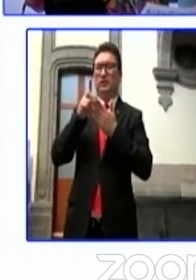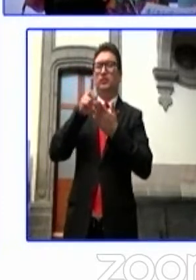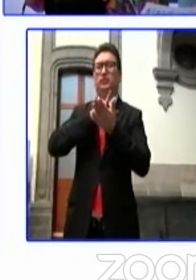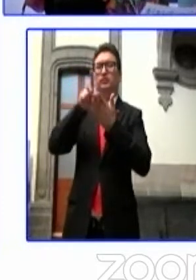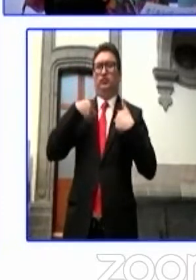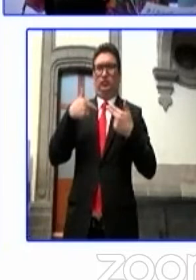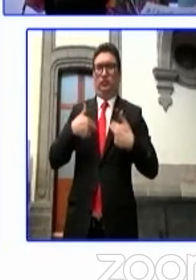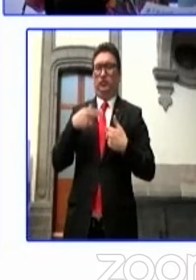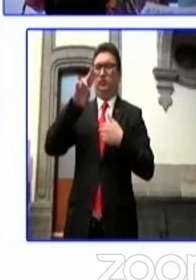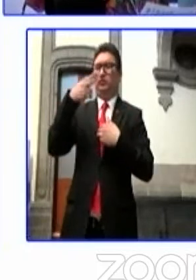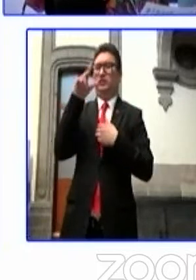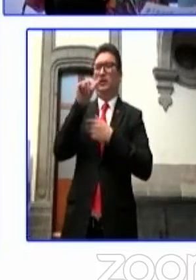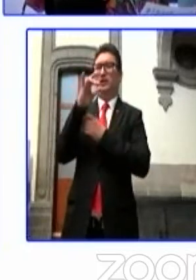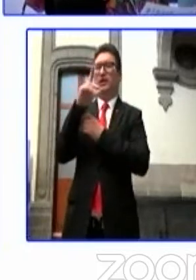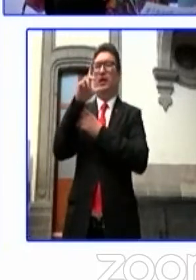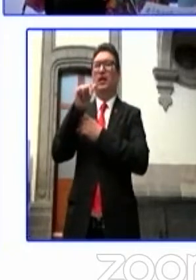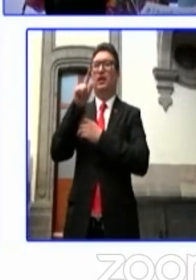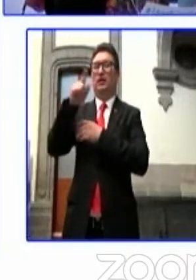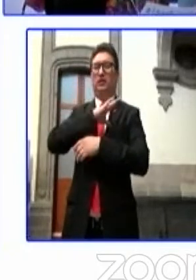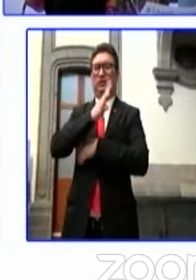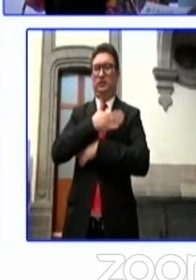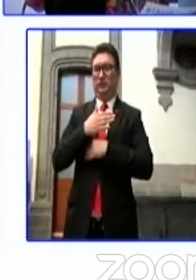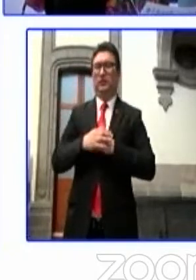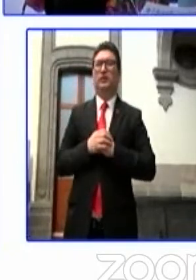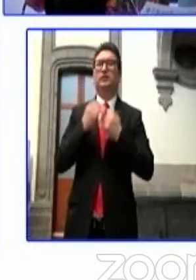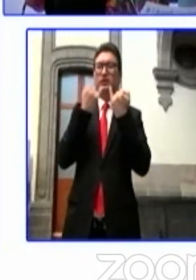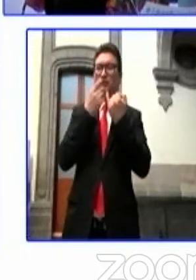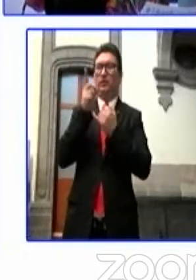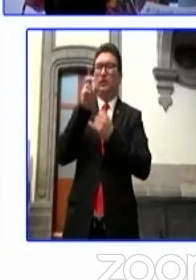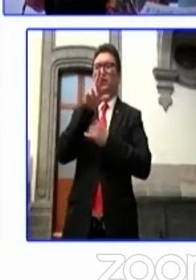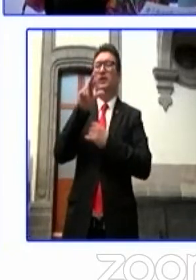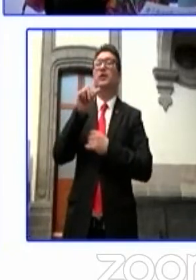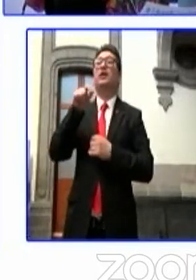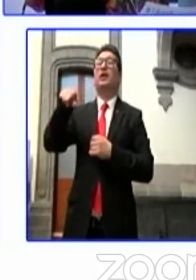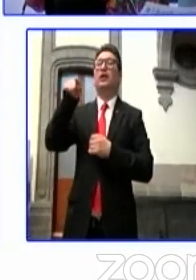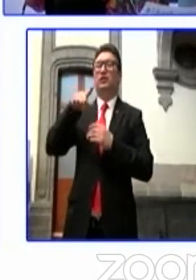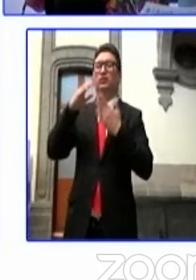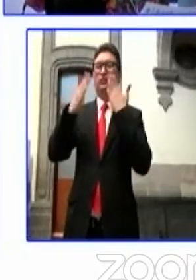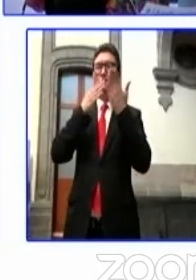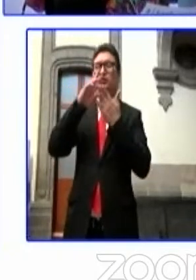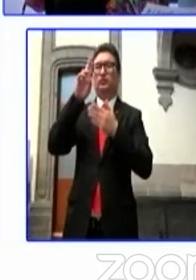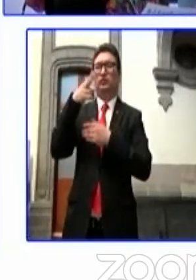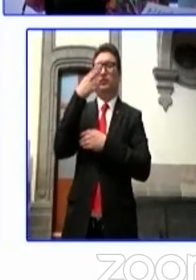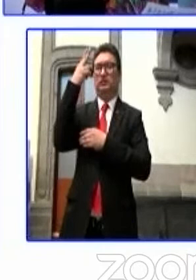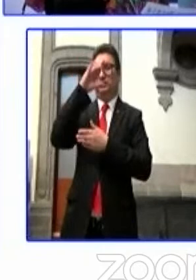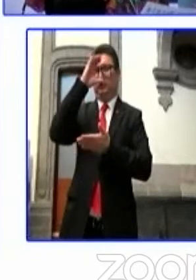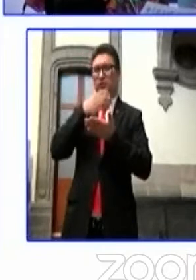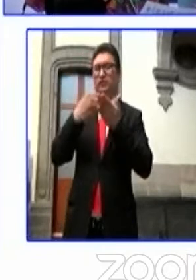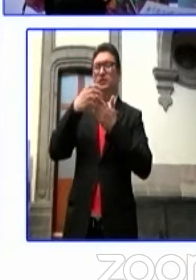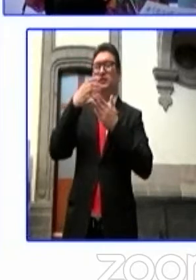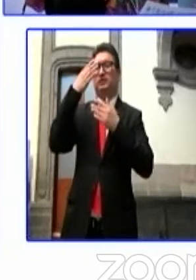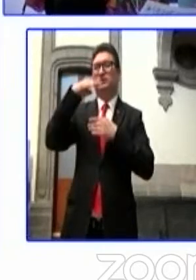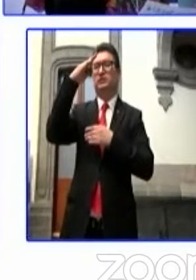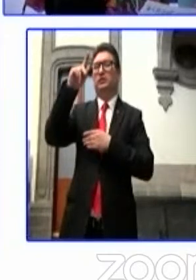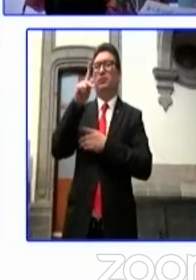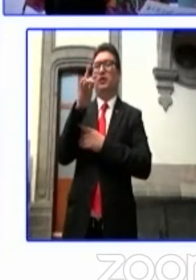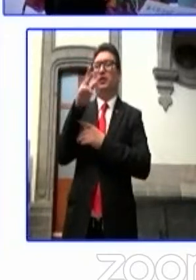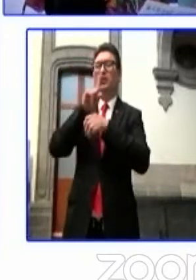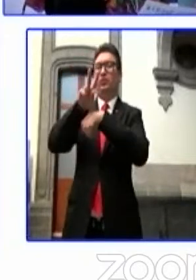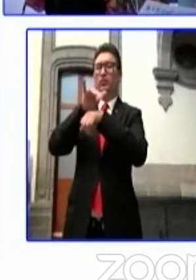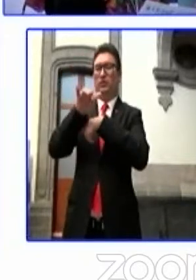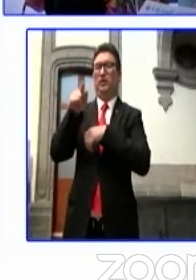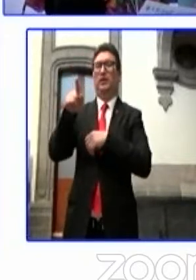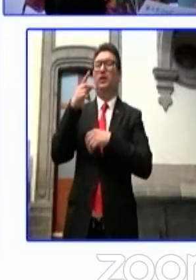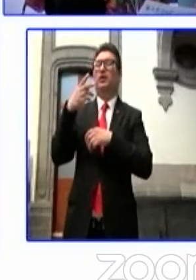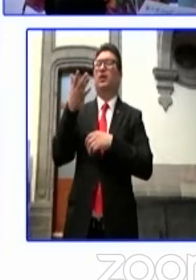Universidad Alcalá de Henares, España, doctorando por la Universidad Católica Nuestra Señora de la Asunción, Paraguay. Desde